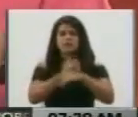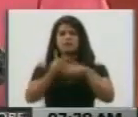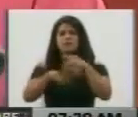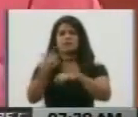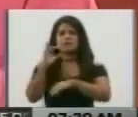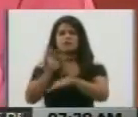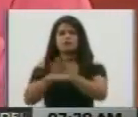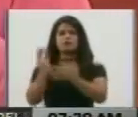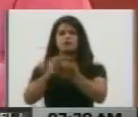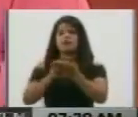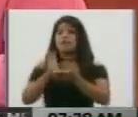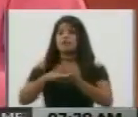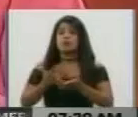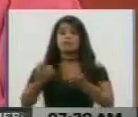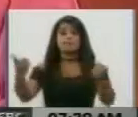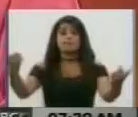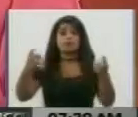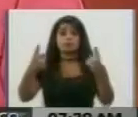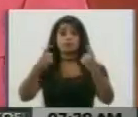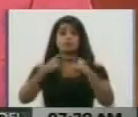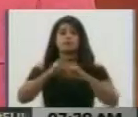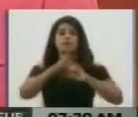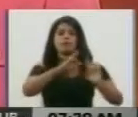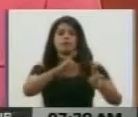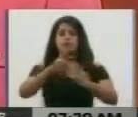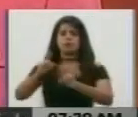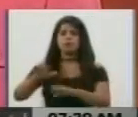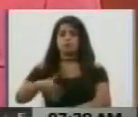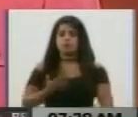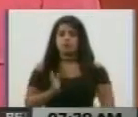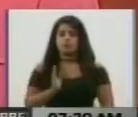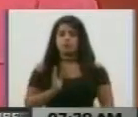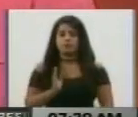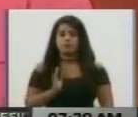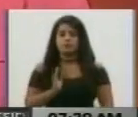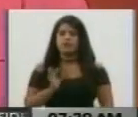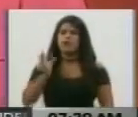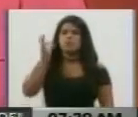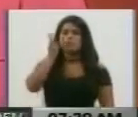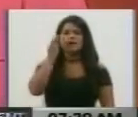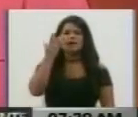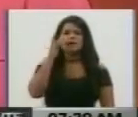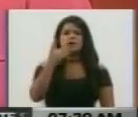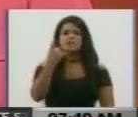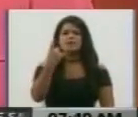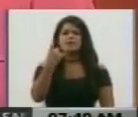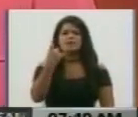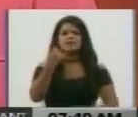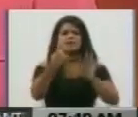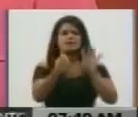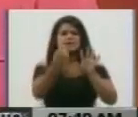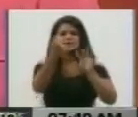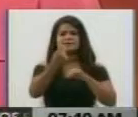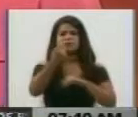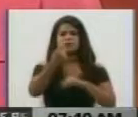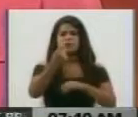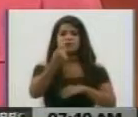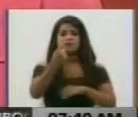podrá responder las preguntas de los senadores. A ella le faltan solamente 6 senadores para